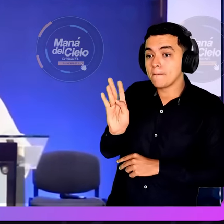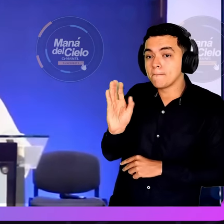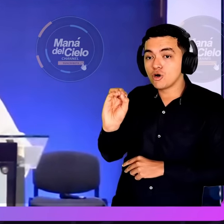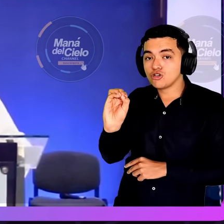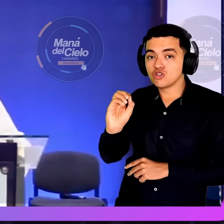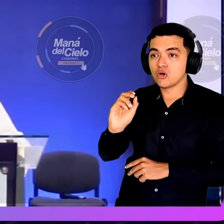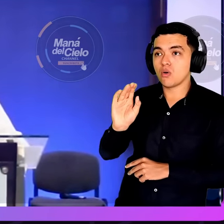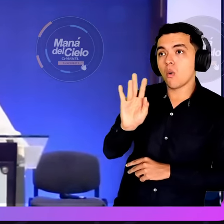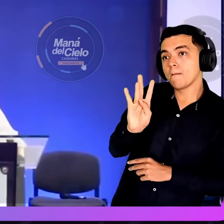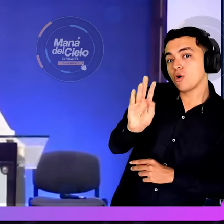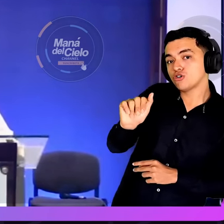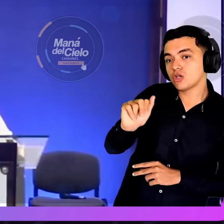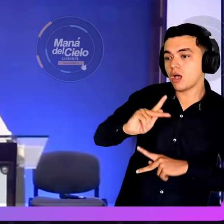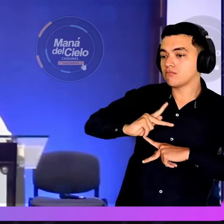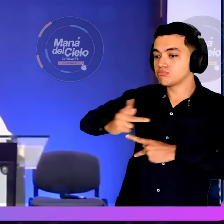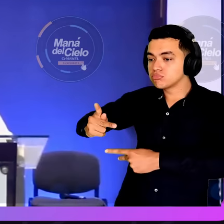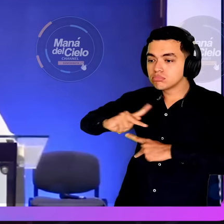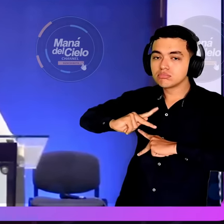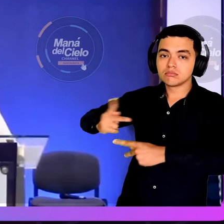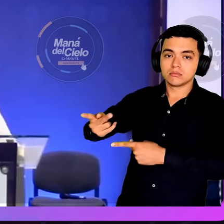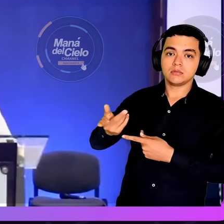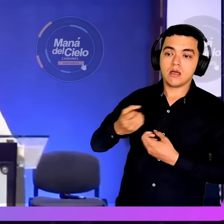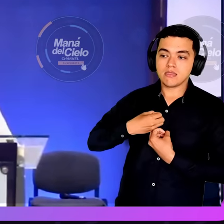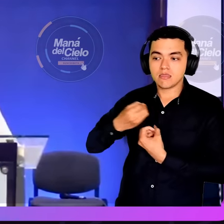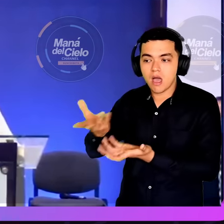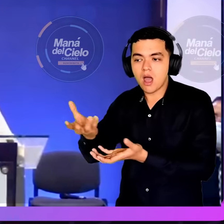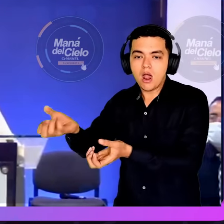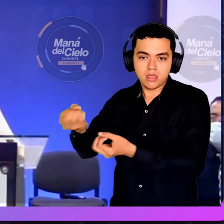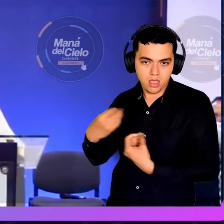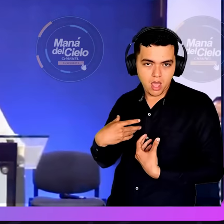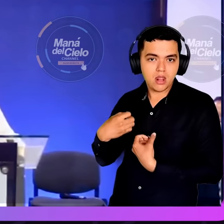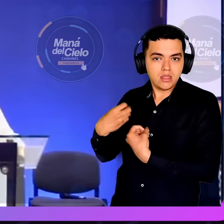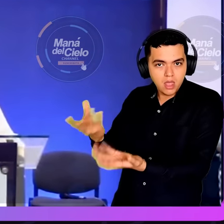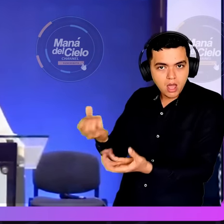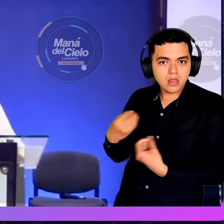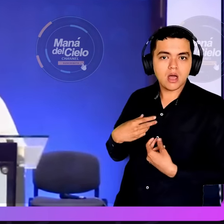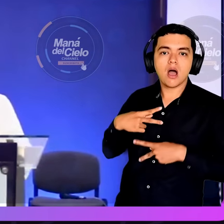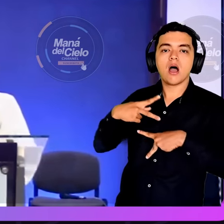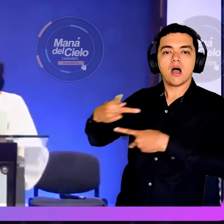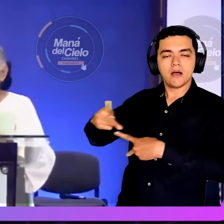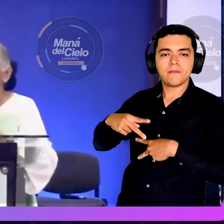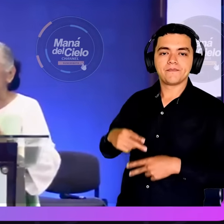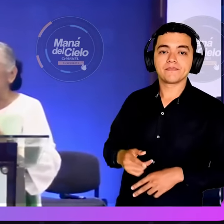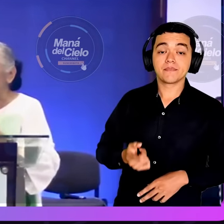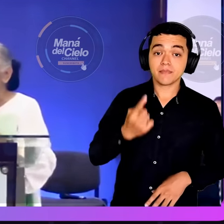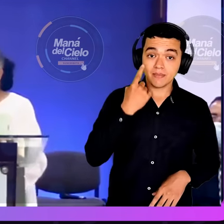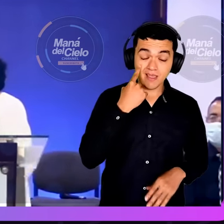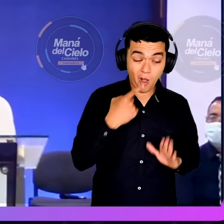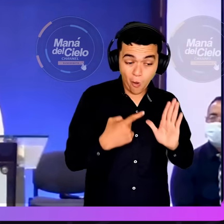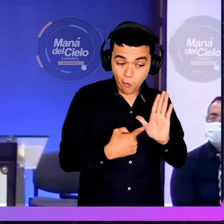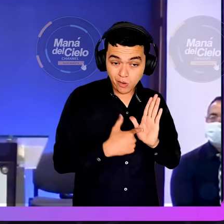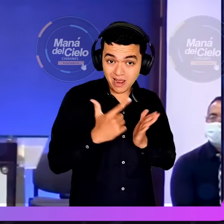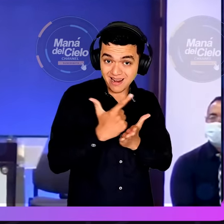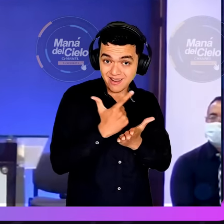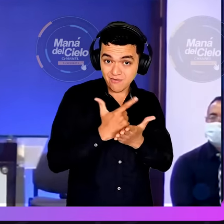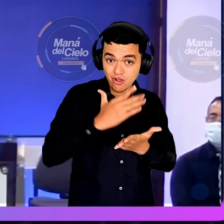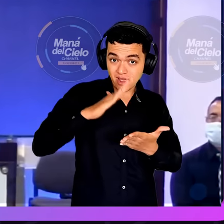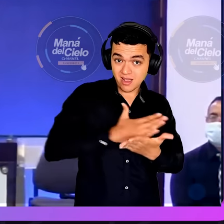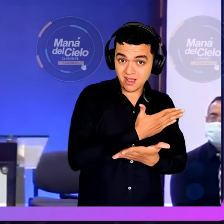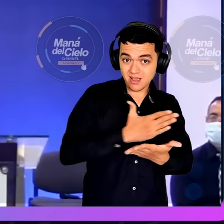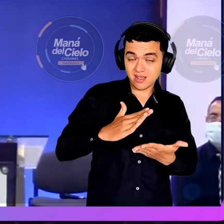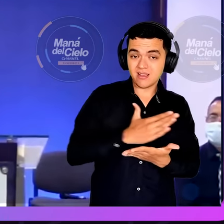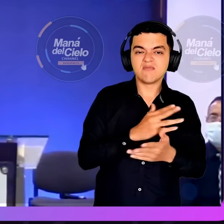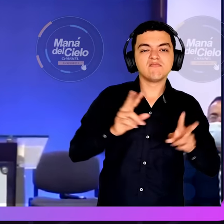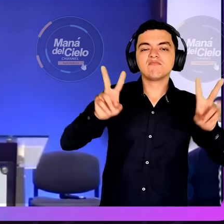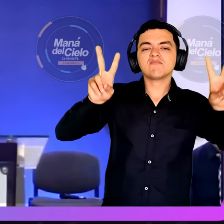libro, porque es muy corto, solamente son como 8 capítulos, pero ahí hay muchas cosas